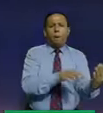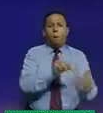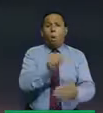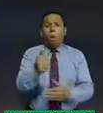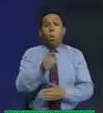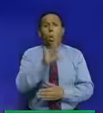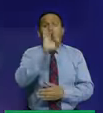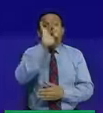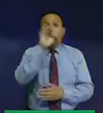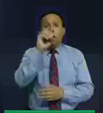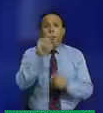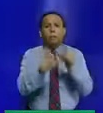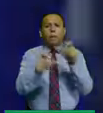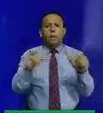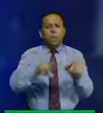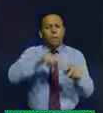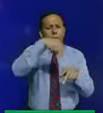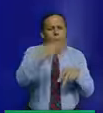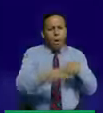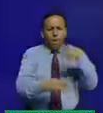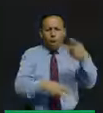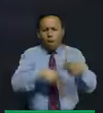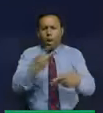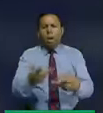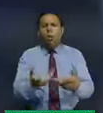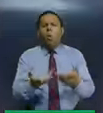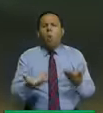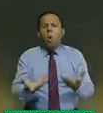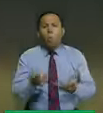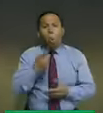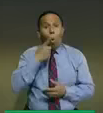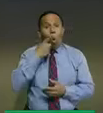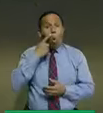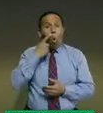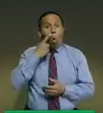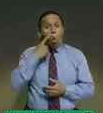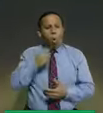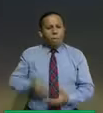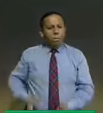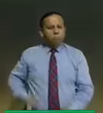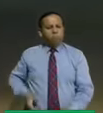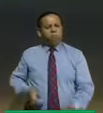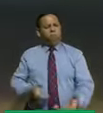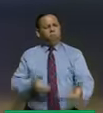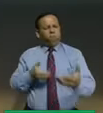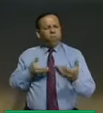80 resultaron heridas luego de que un hombre armado abriera fuego